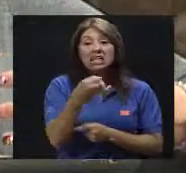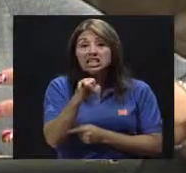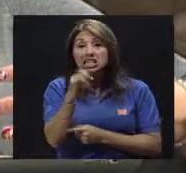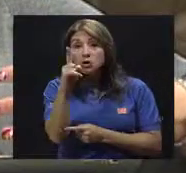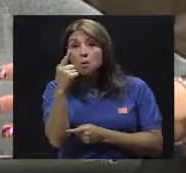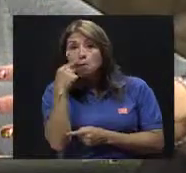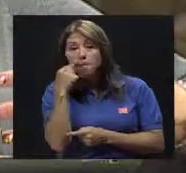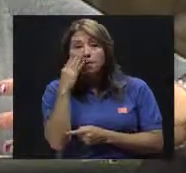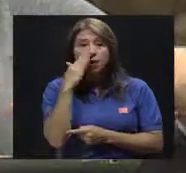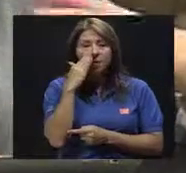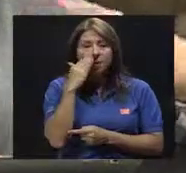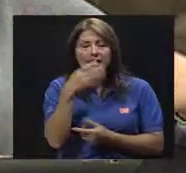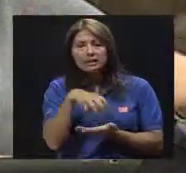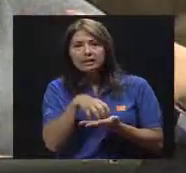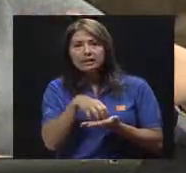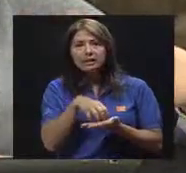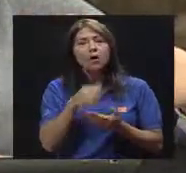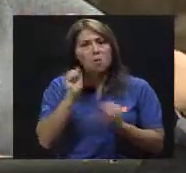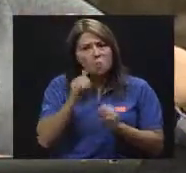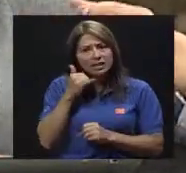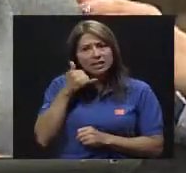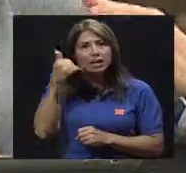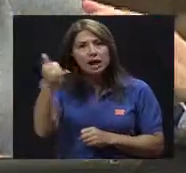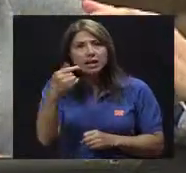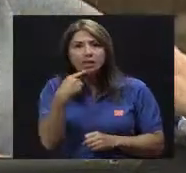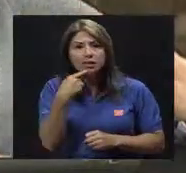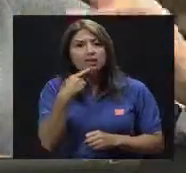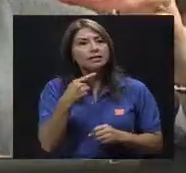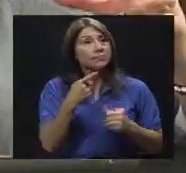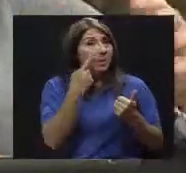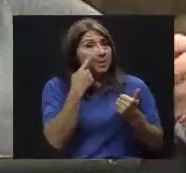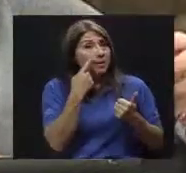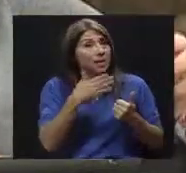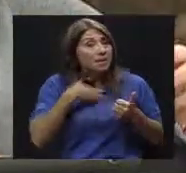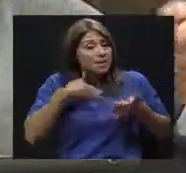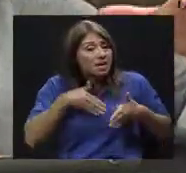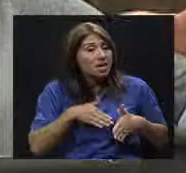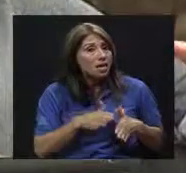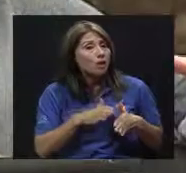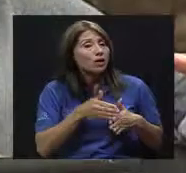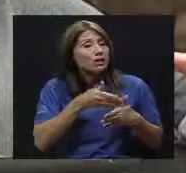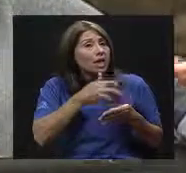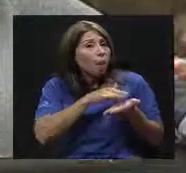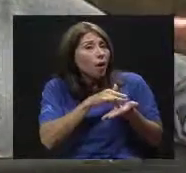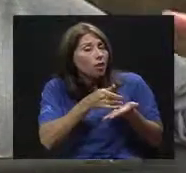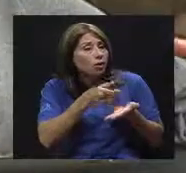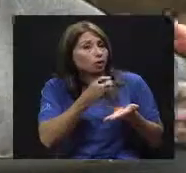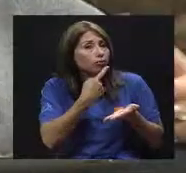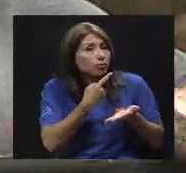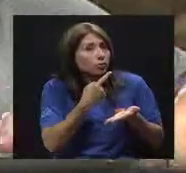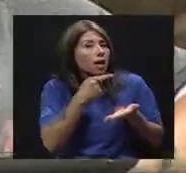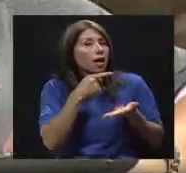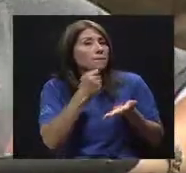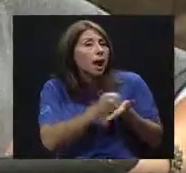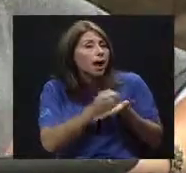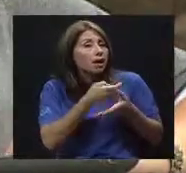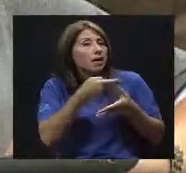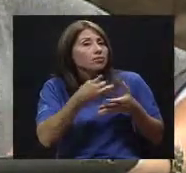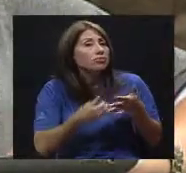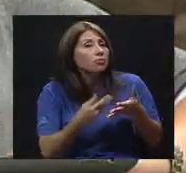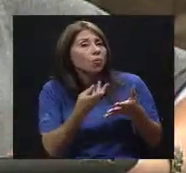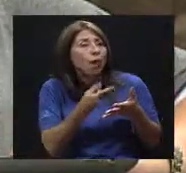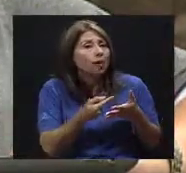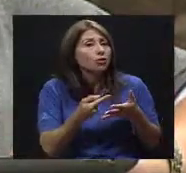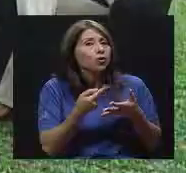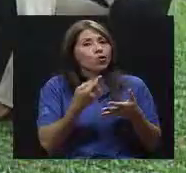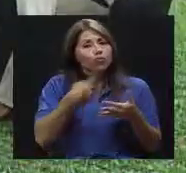familia o la madre de familia tiene dudas, que llame puntualmente y diga, mire, mi niño está tomando tal marca, tal dosificación, ¿qué me puede decir usted al respecto?